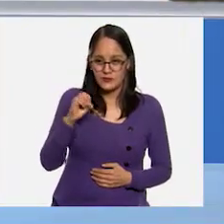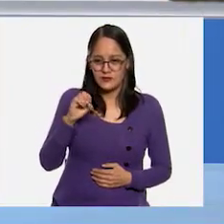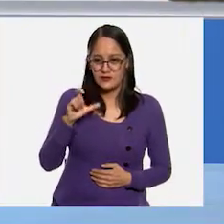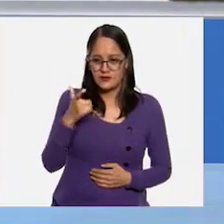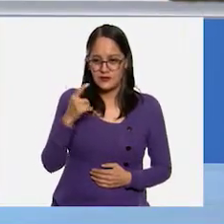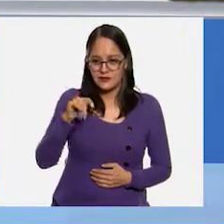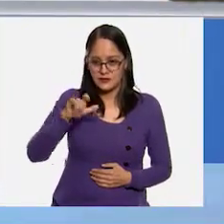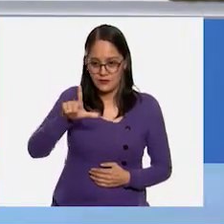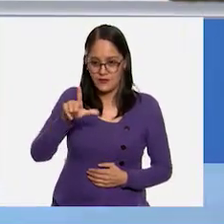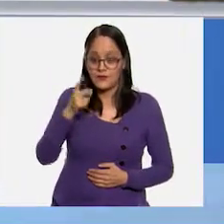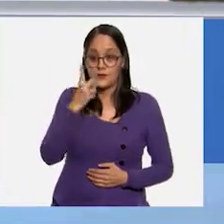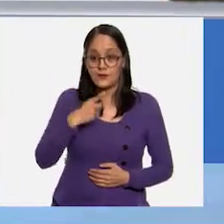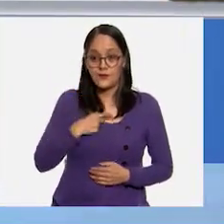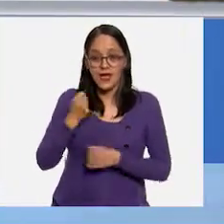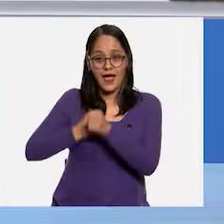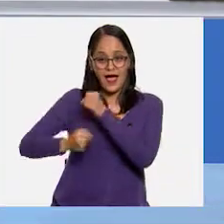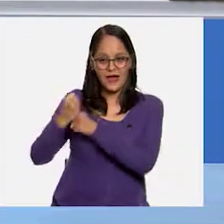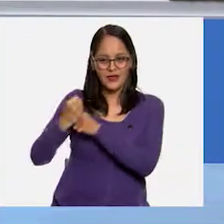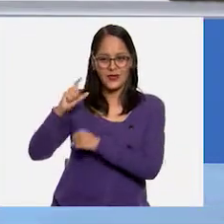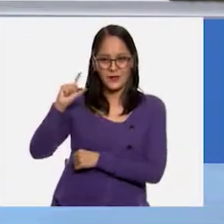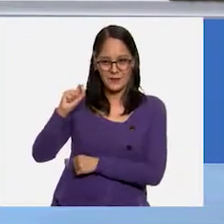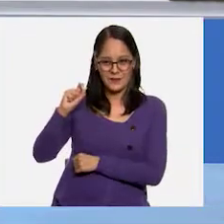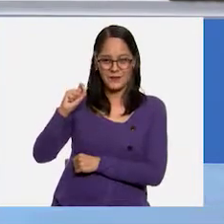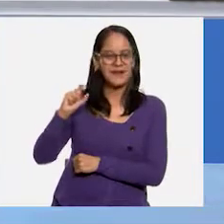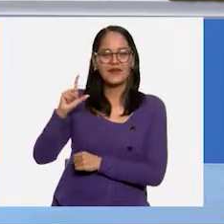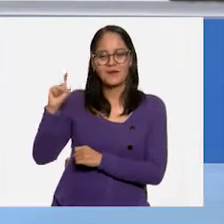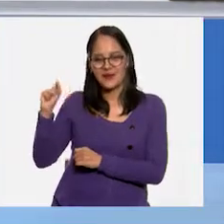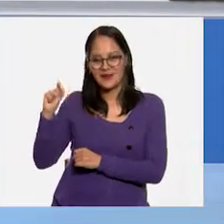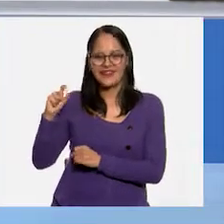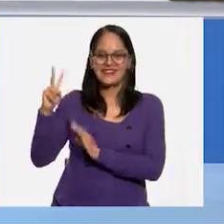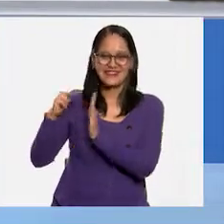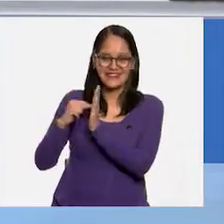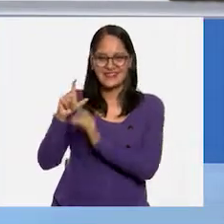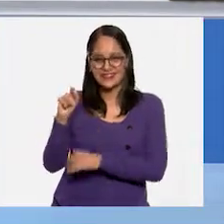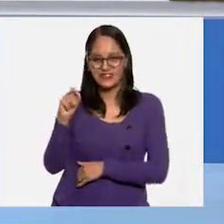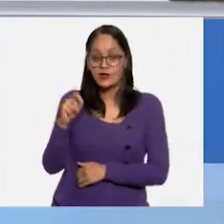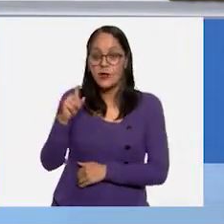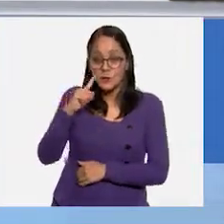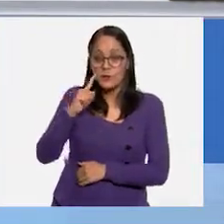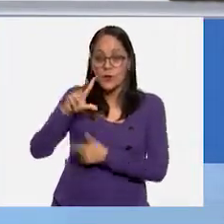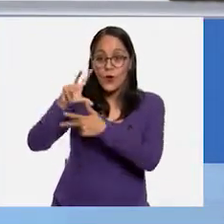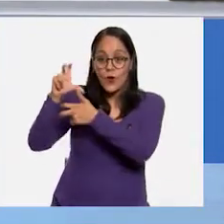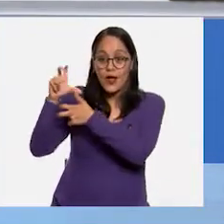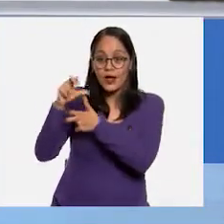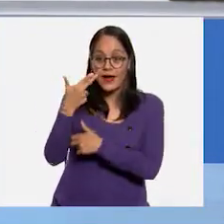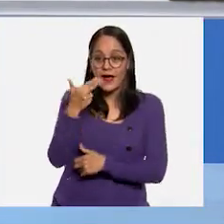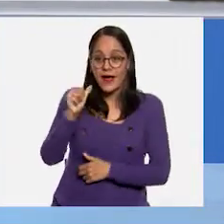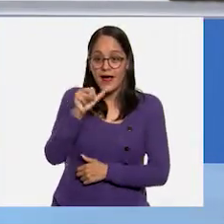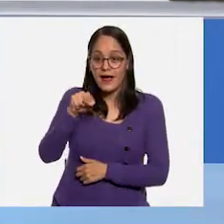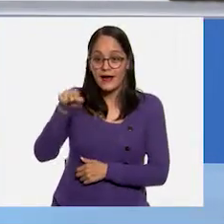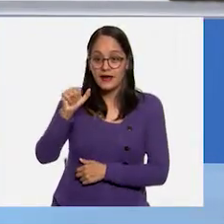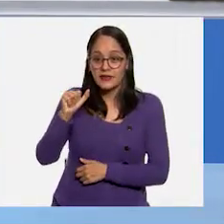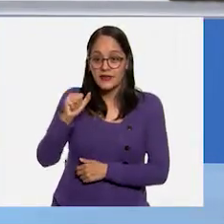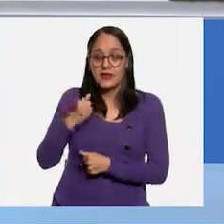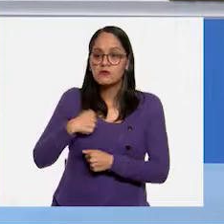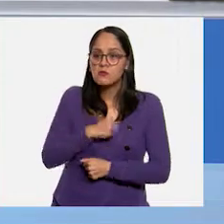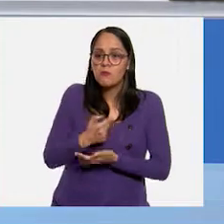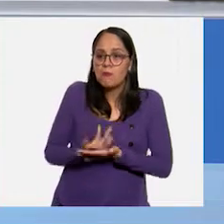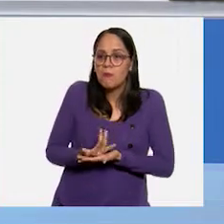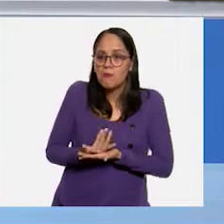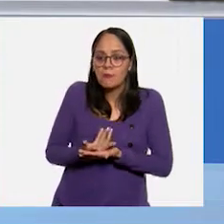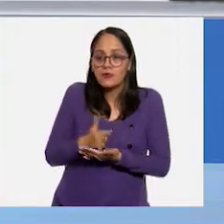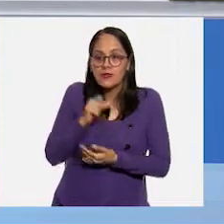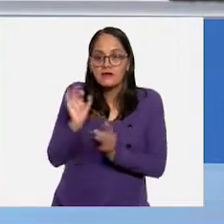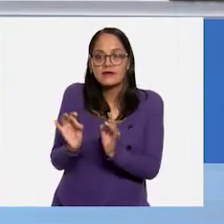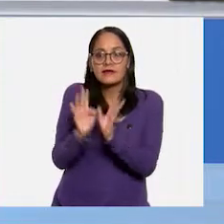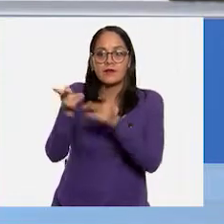sea, 2020, el huracán Hanna los agarró desprevenidos. Entonces, el huracán no fue el